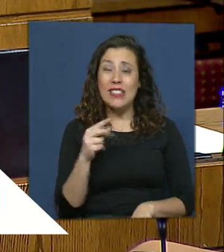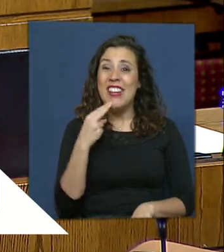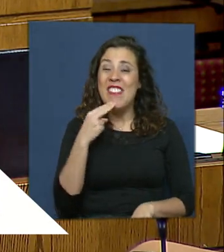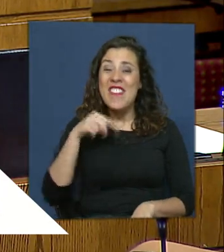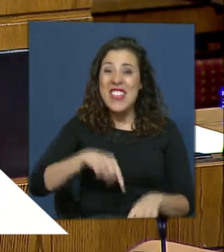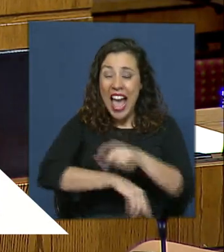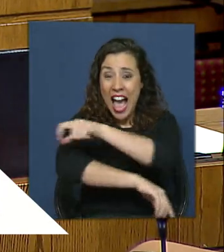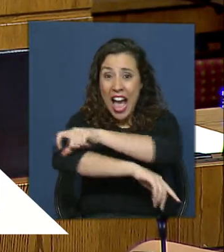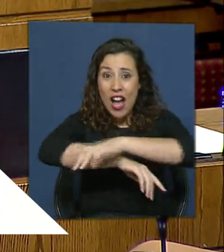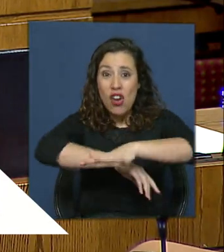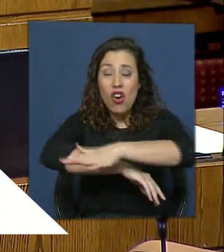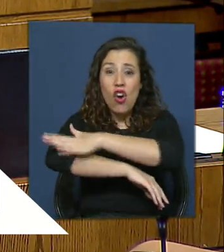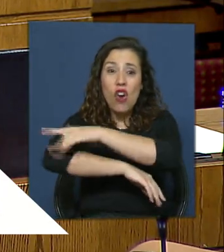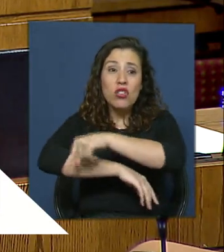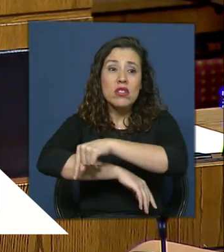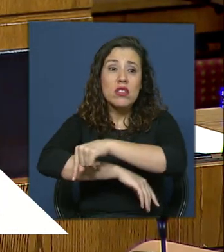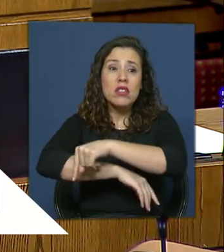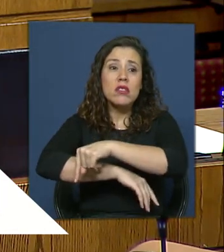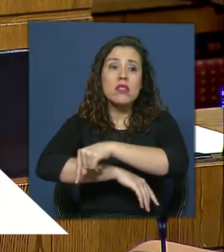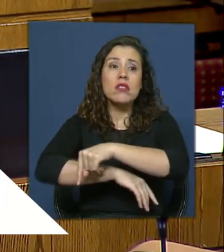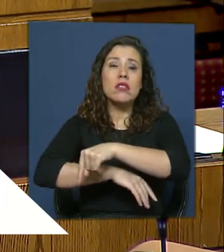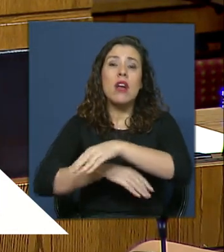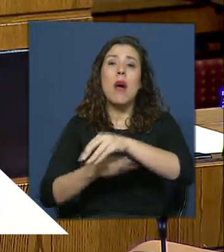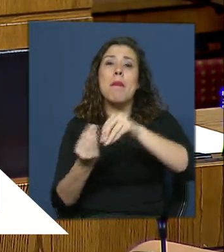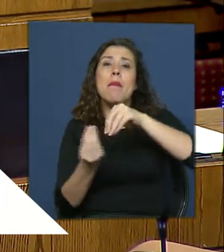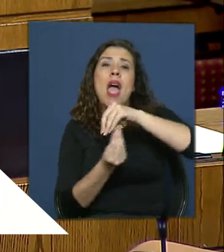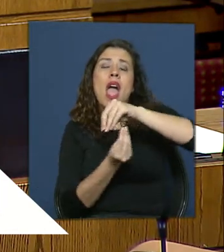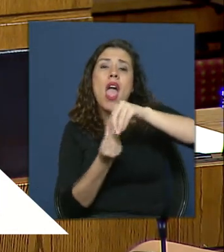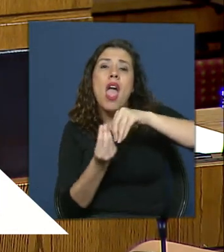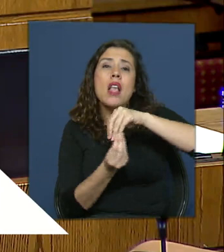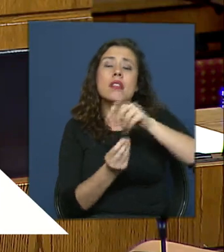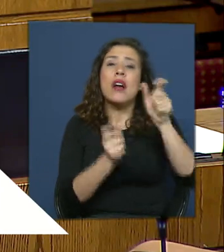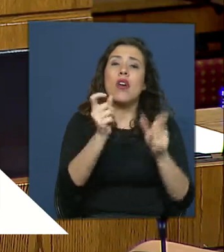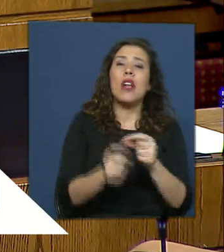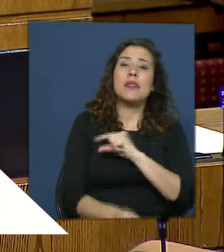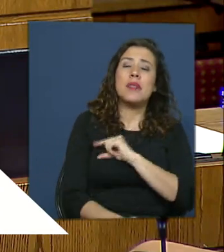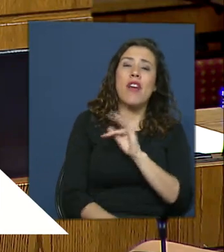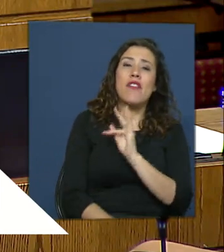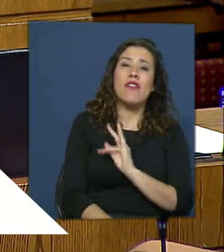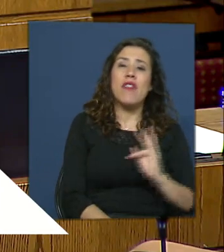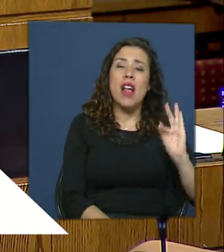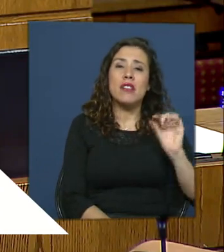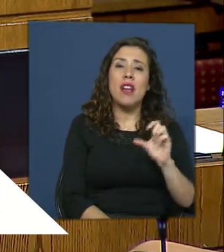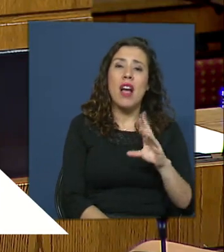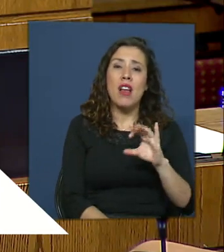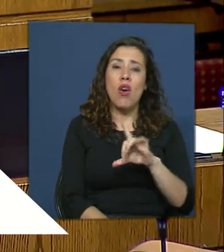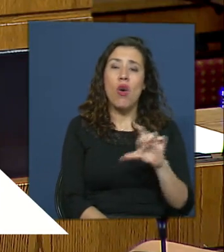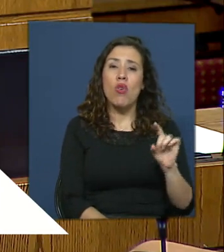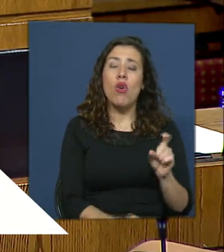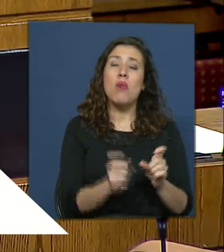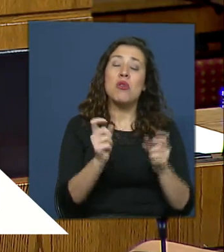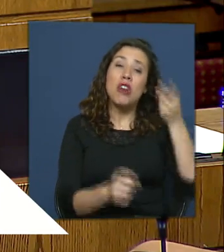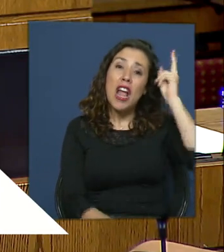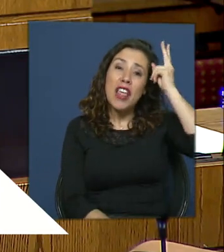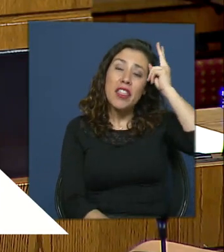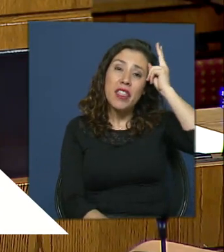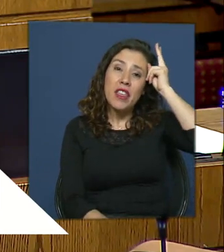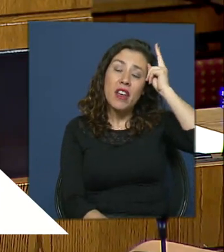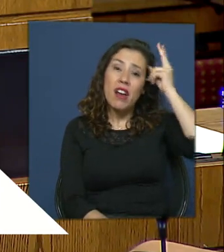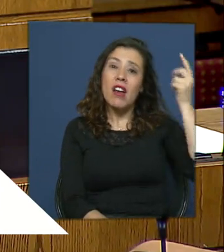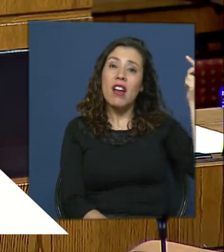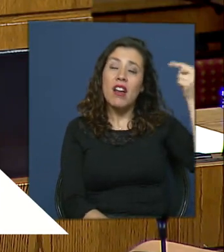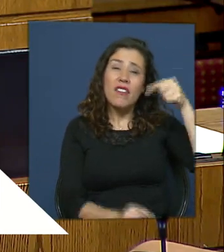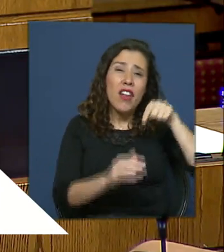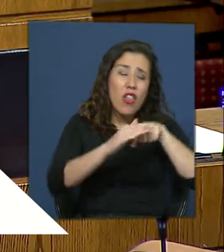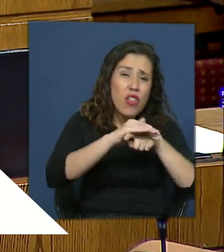habitaban estas costas sufrieron importantes procesos de mestizaje con españoles, franceses, criollos e indígenas venidos desde